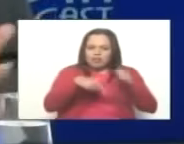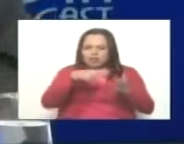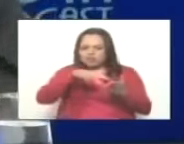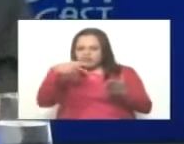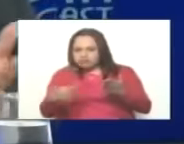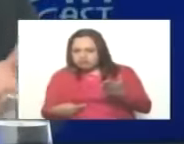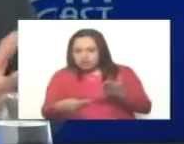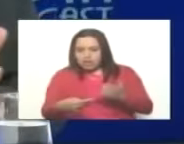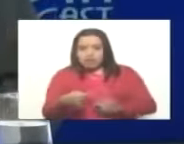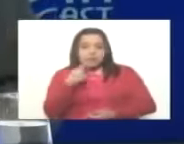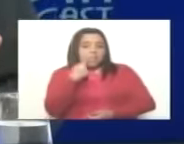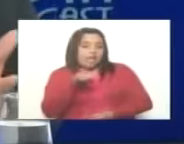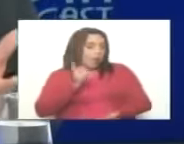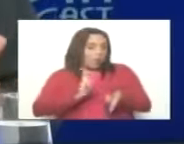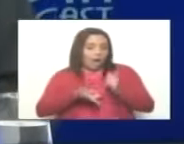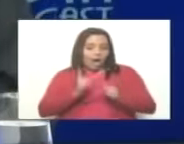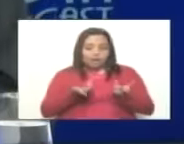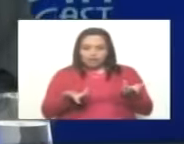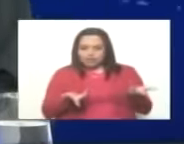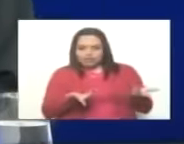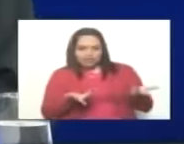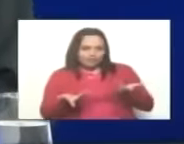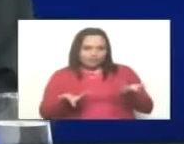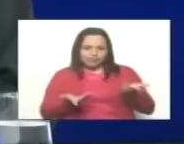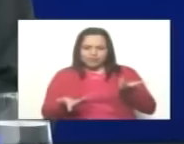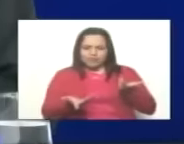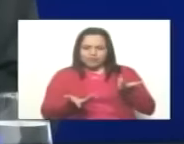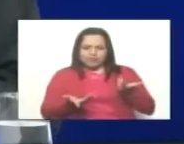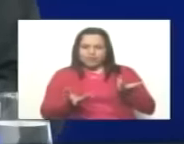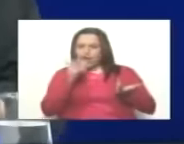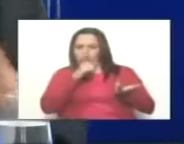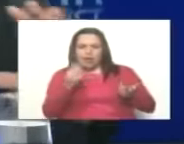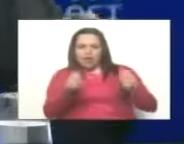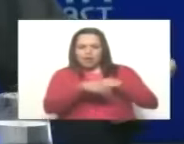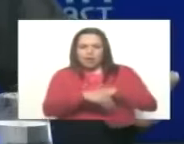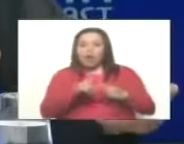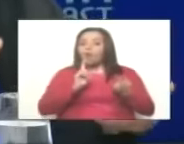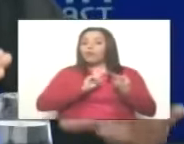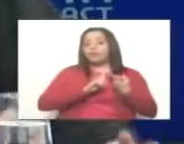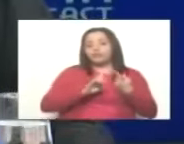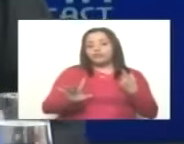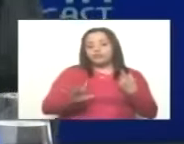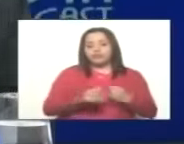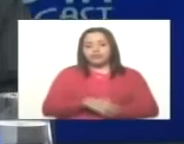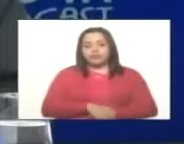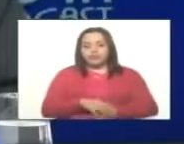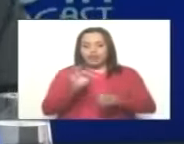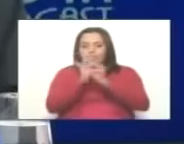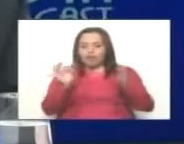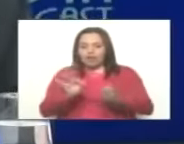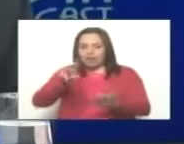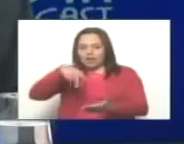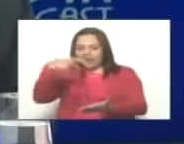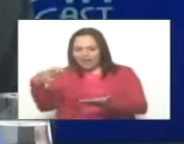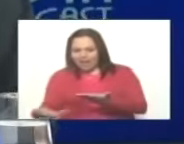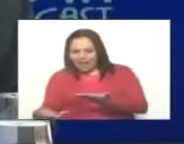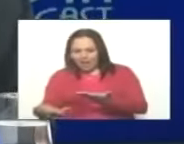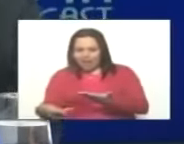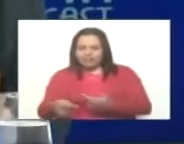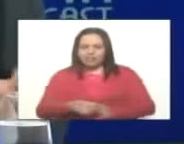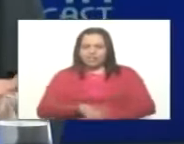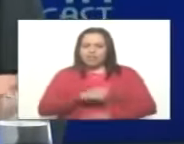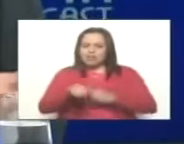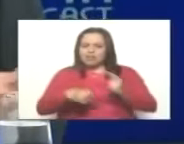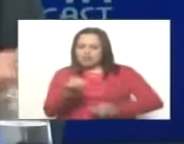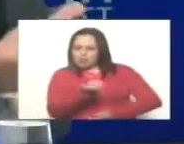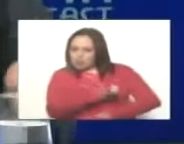lo que me dijeron fue algo totalmente ilógico. ¿Qué dijeron? Uno, la forma como cae Carlos Molnar luego de las